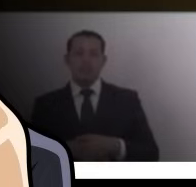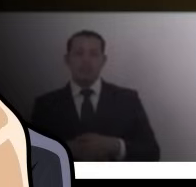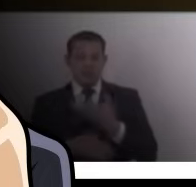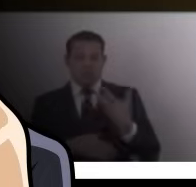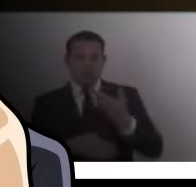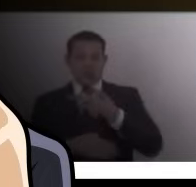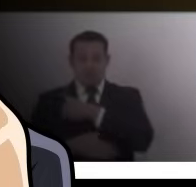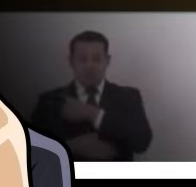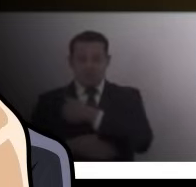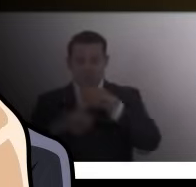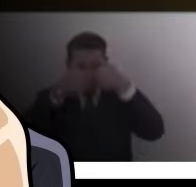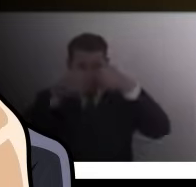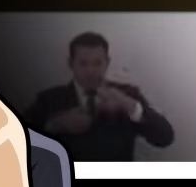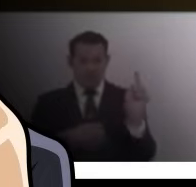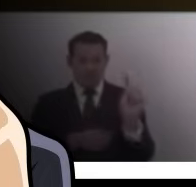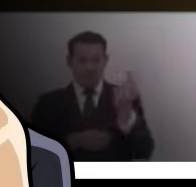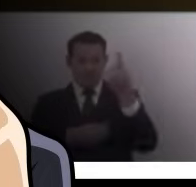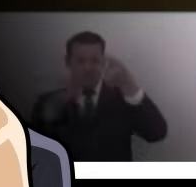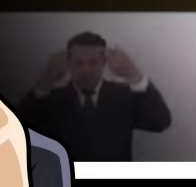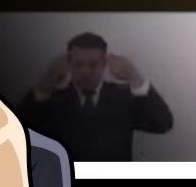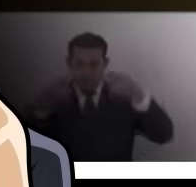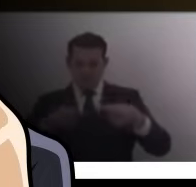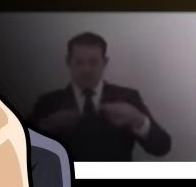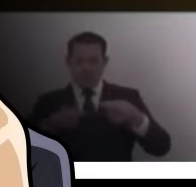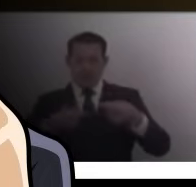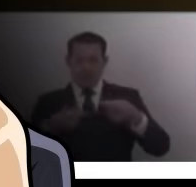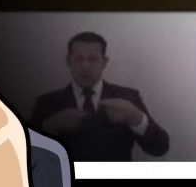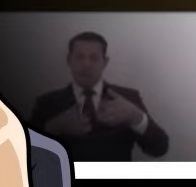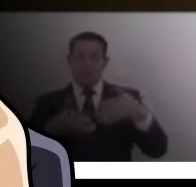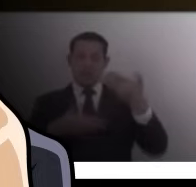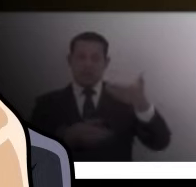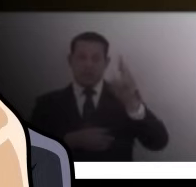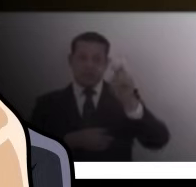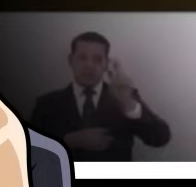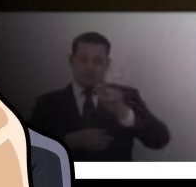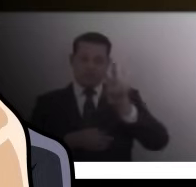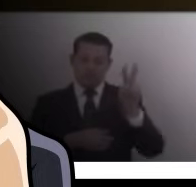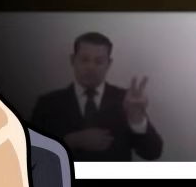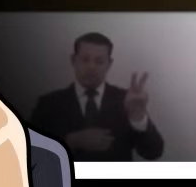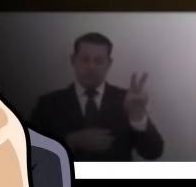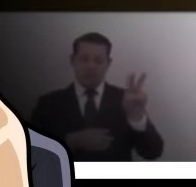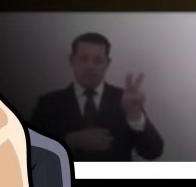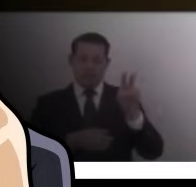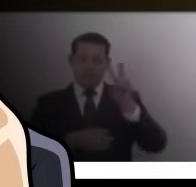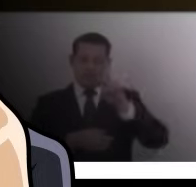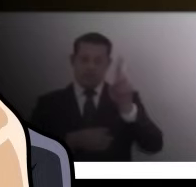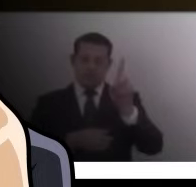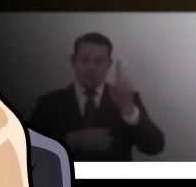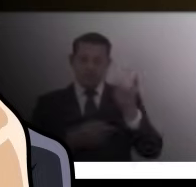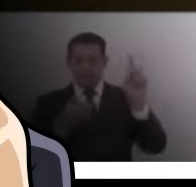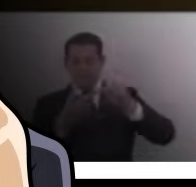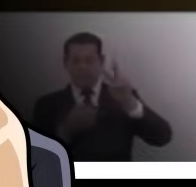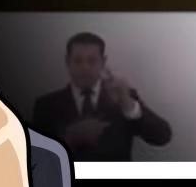Cuando a nosotros nos tocó aprobar el primer presupuesto, que fue en el 2022, en el 21 para